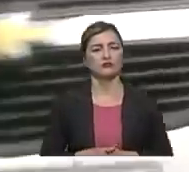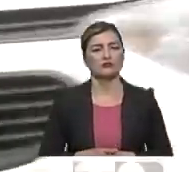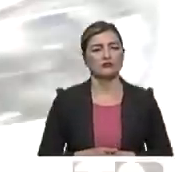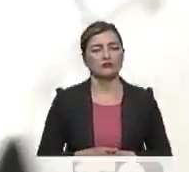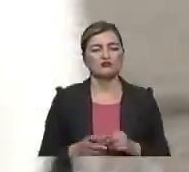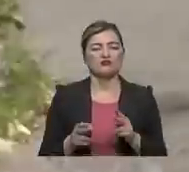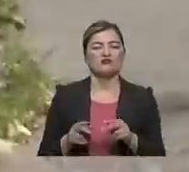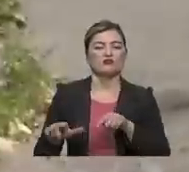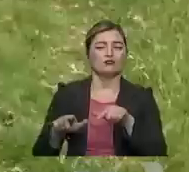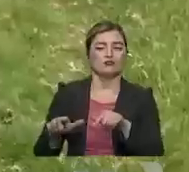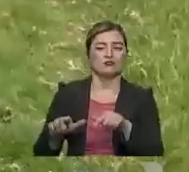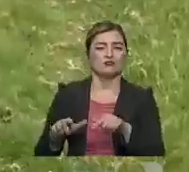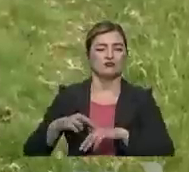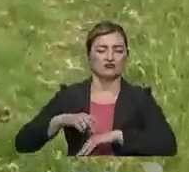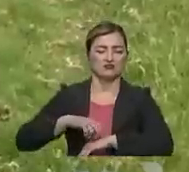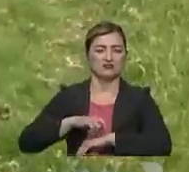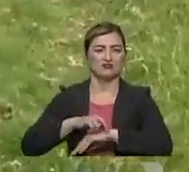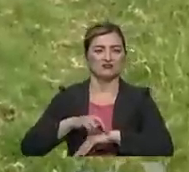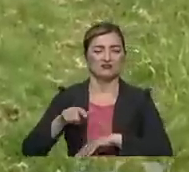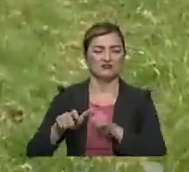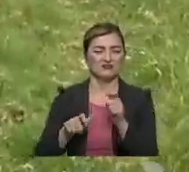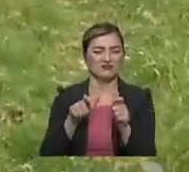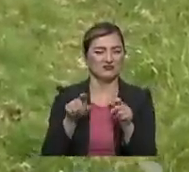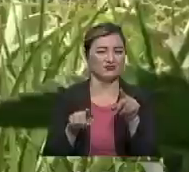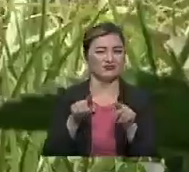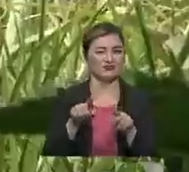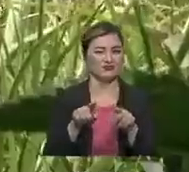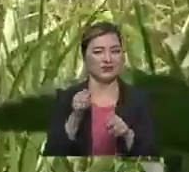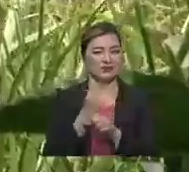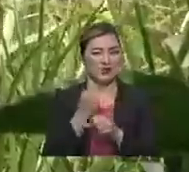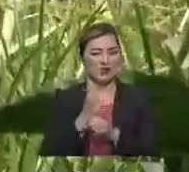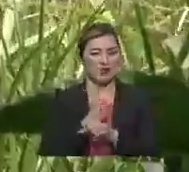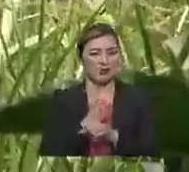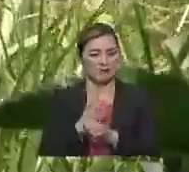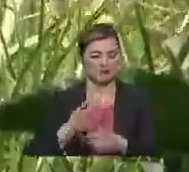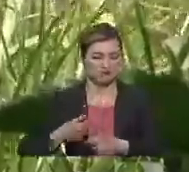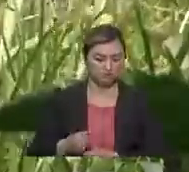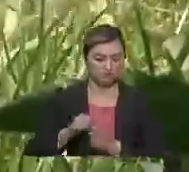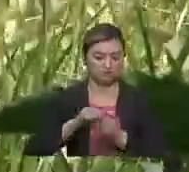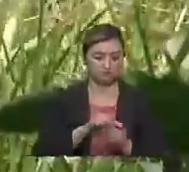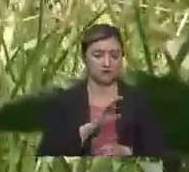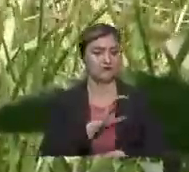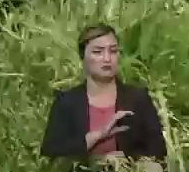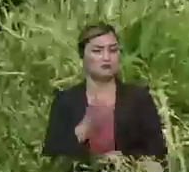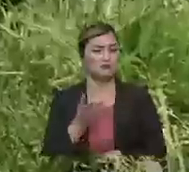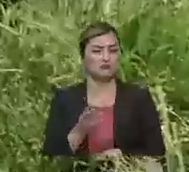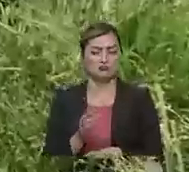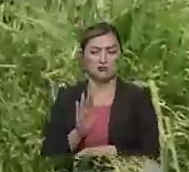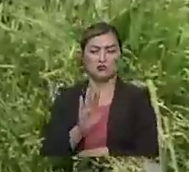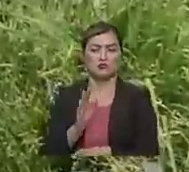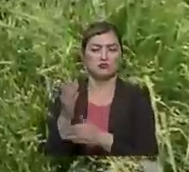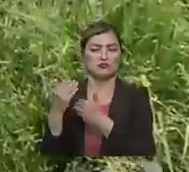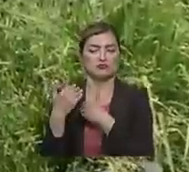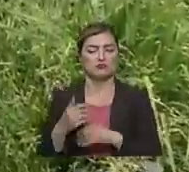Lo mismo ocurre con el parterre. Los vecinos en muchas ocasiones han realizado la limpieza, pero dicen que el municipio debe hacerse